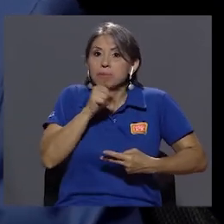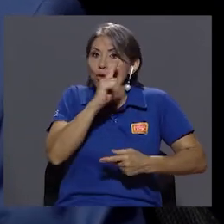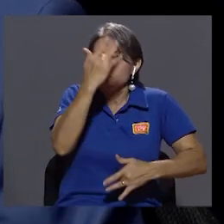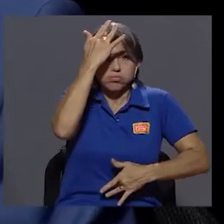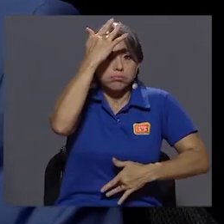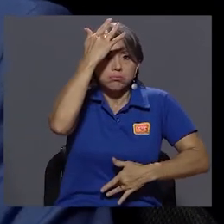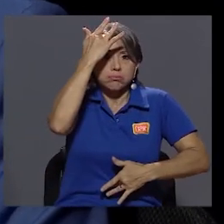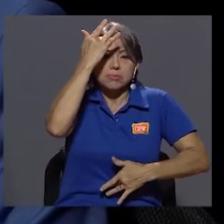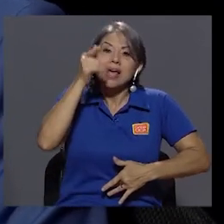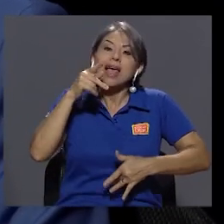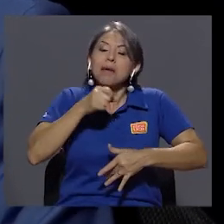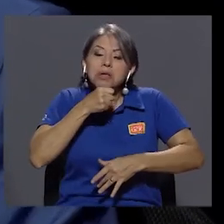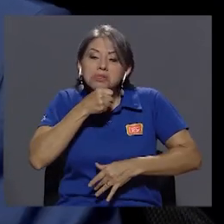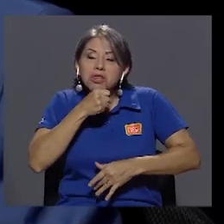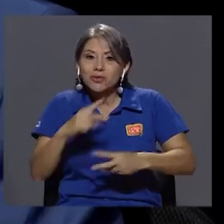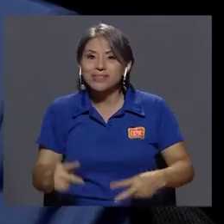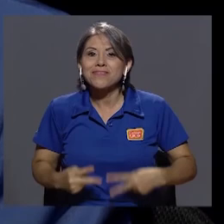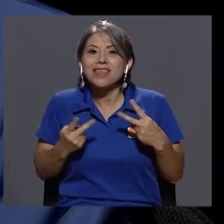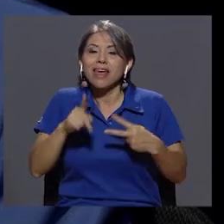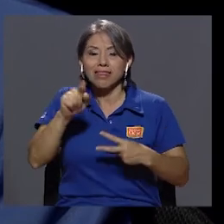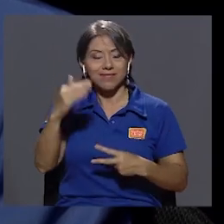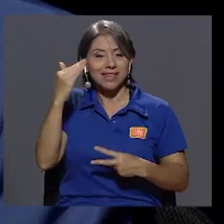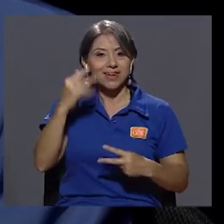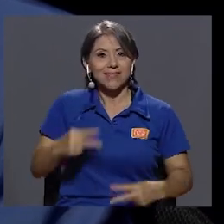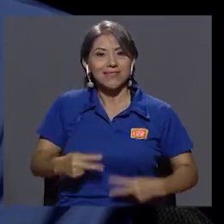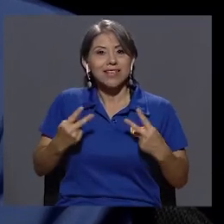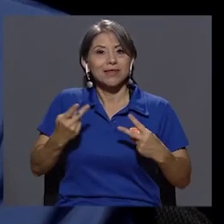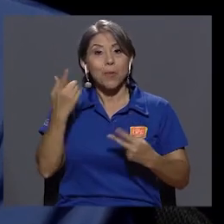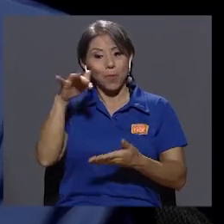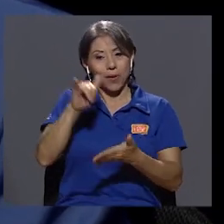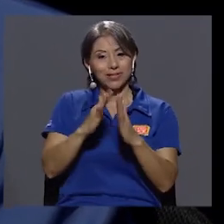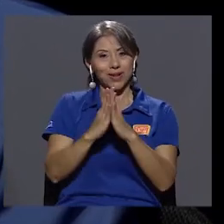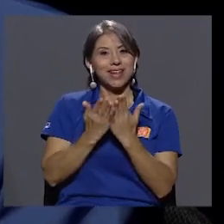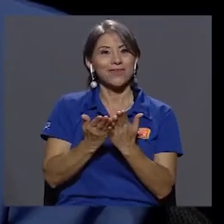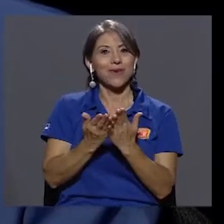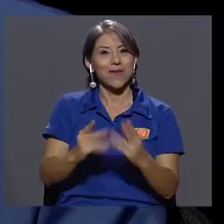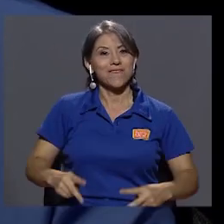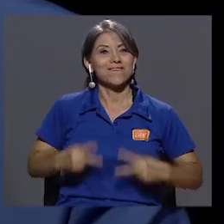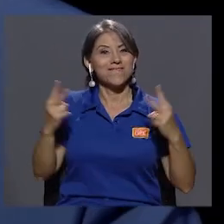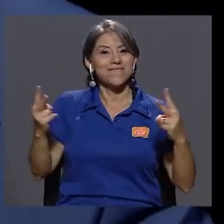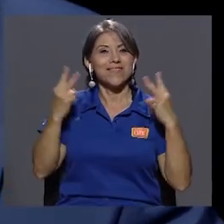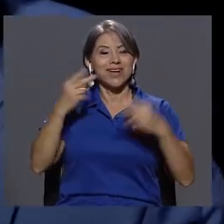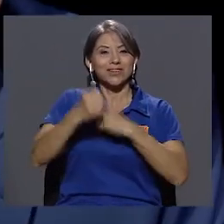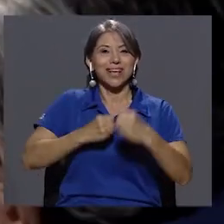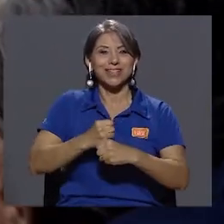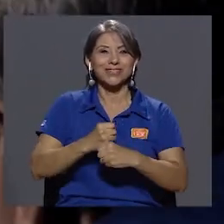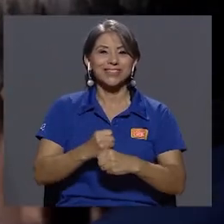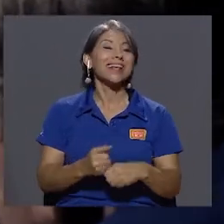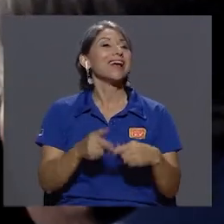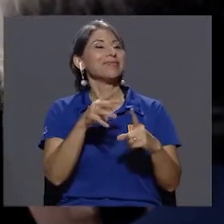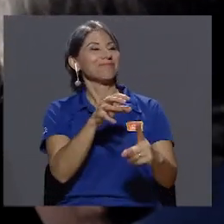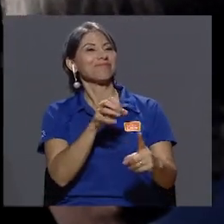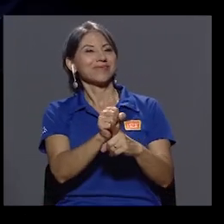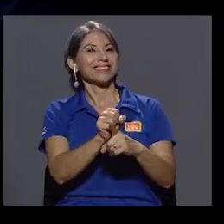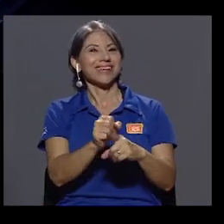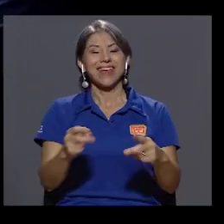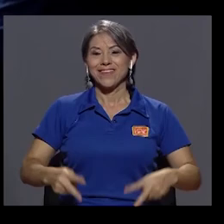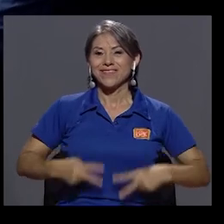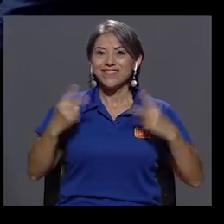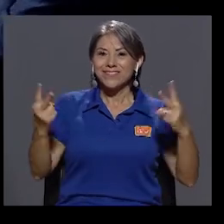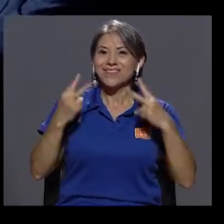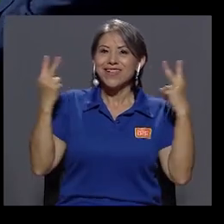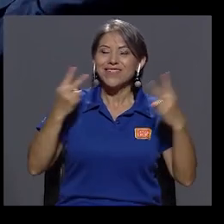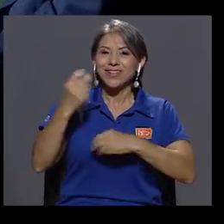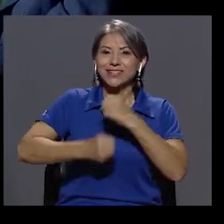en vencimientos vida y hay que saberla vivir por eso el libro iban los años me quedo con eso vivo en los años y que seamos